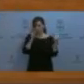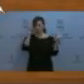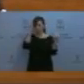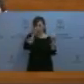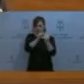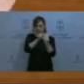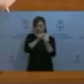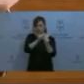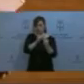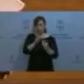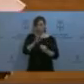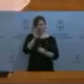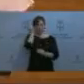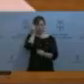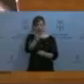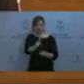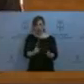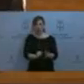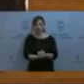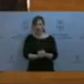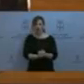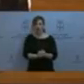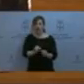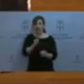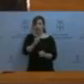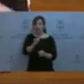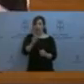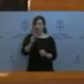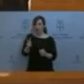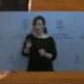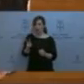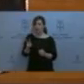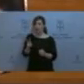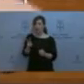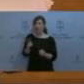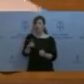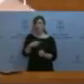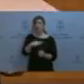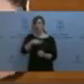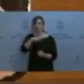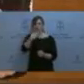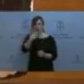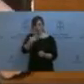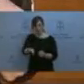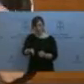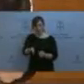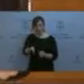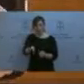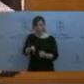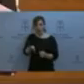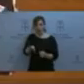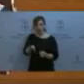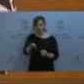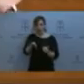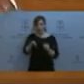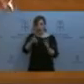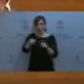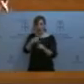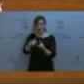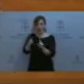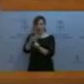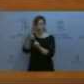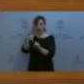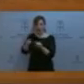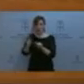pero se ve que no, se ve que Izquierda Unida ha podido llevar el agua a su molino y,